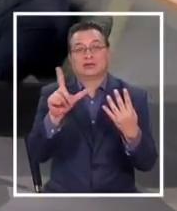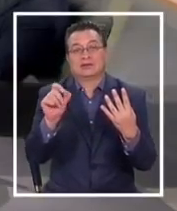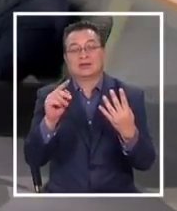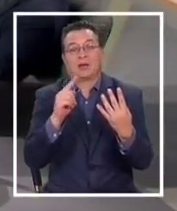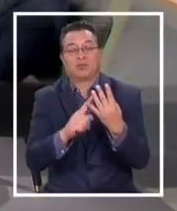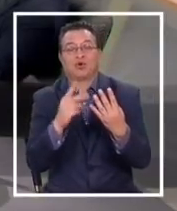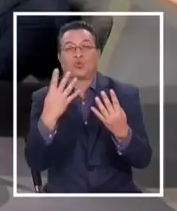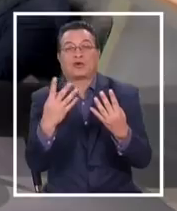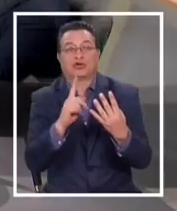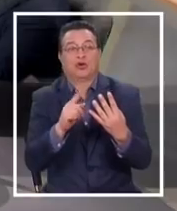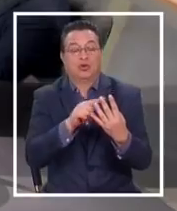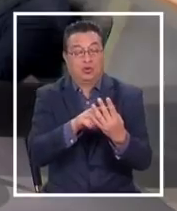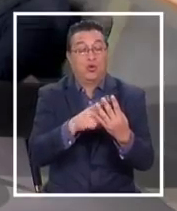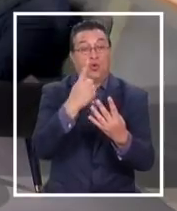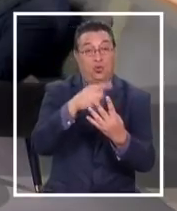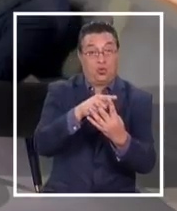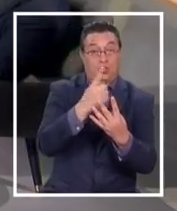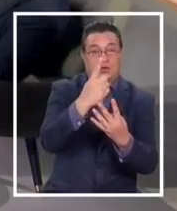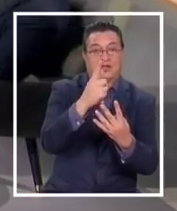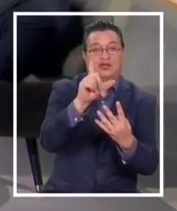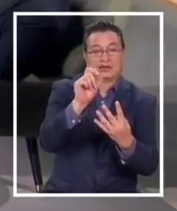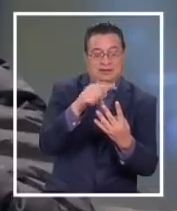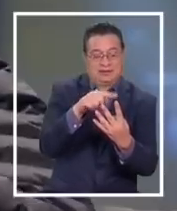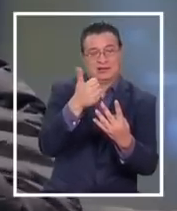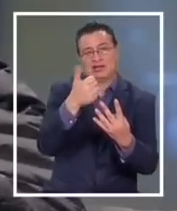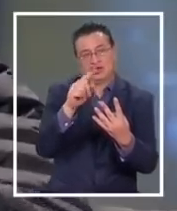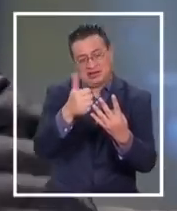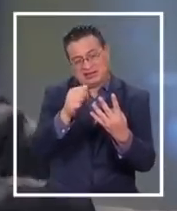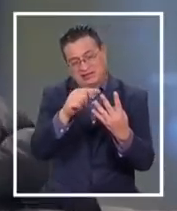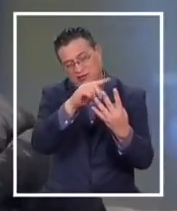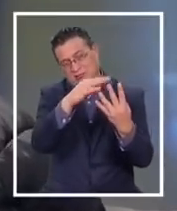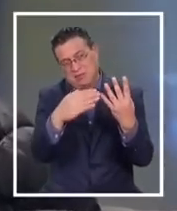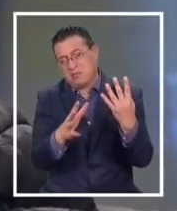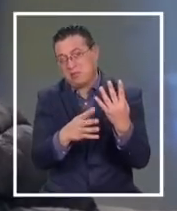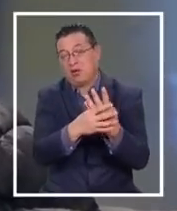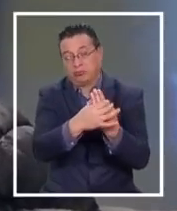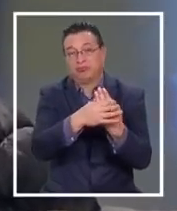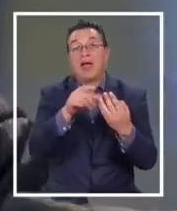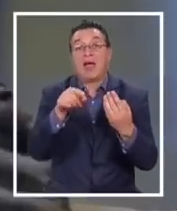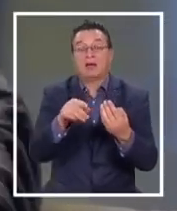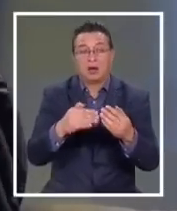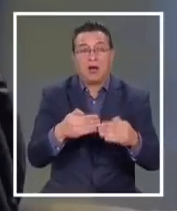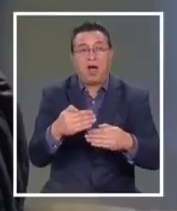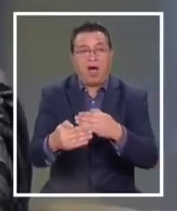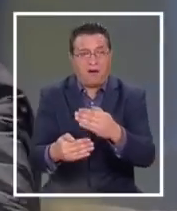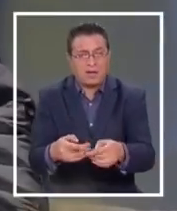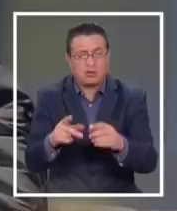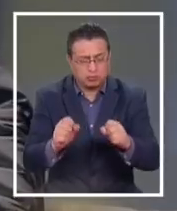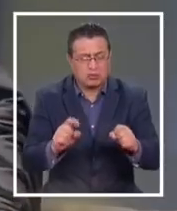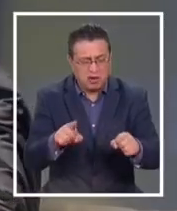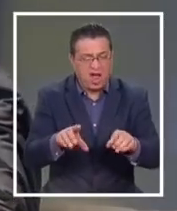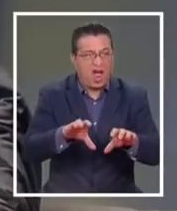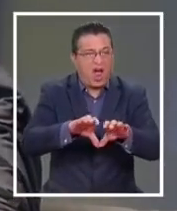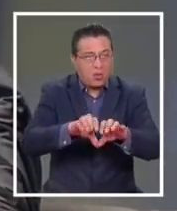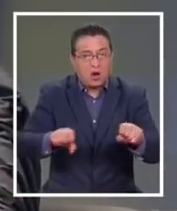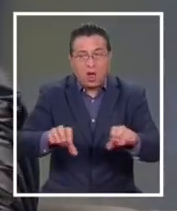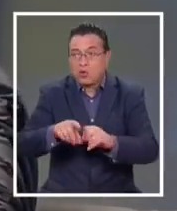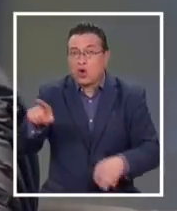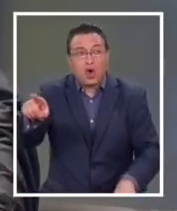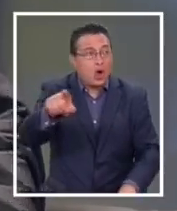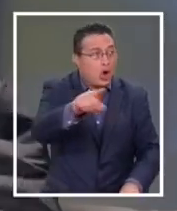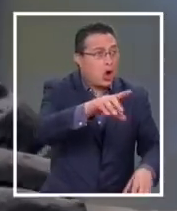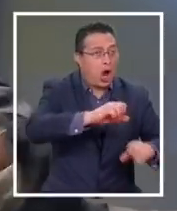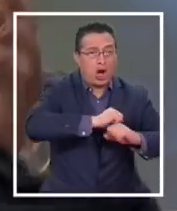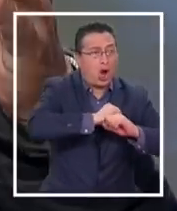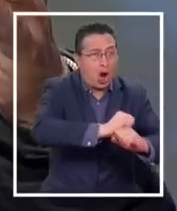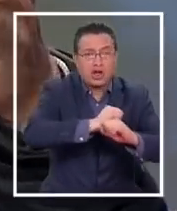Un integrante son 170,000 pesos. Claro, yo creo que eso es un avance. Sí. Y yo creo que ahí vamos a tener acuerdo. No he visto a nadie en